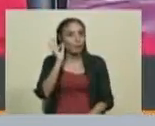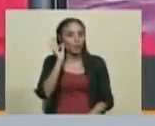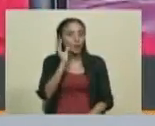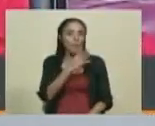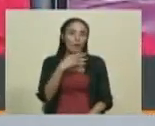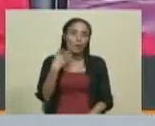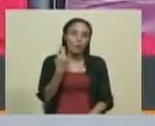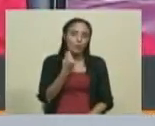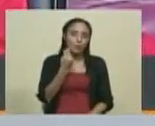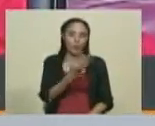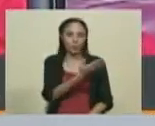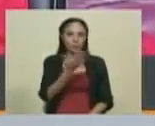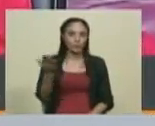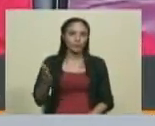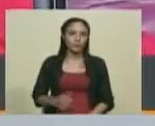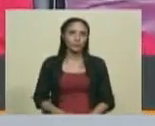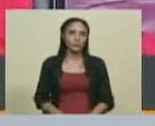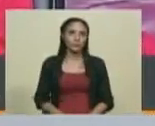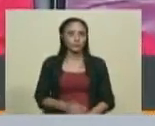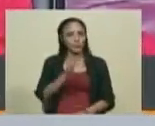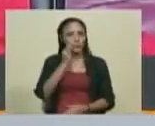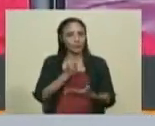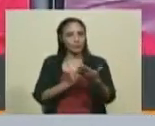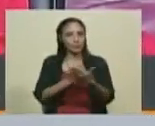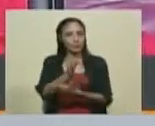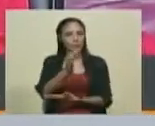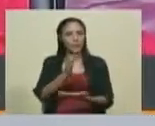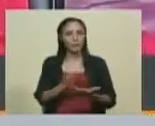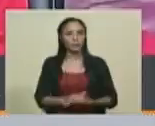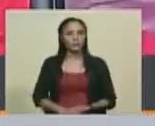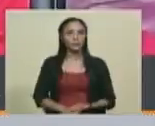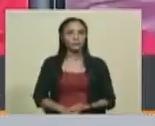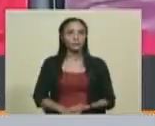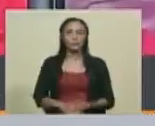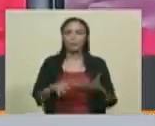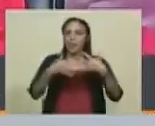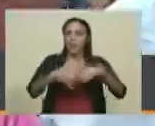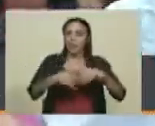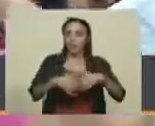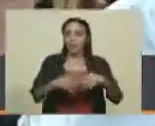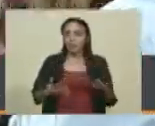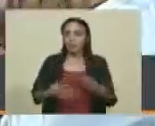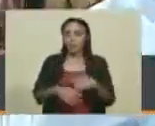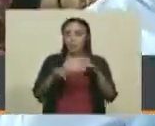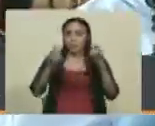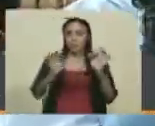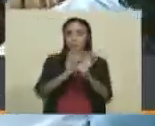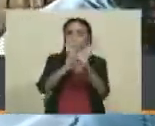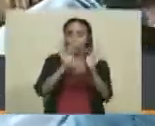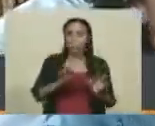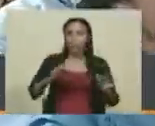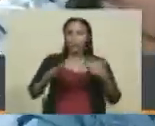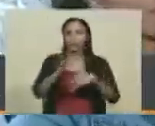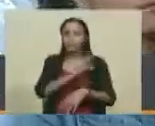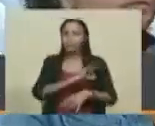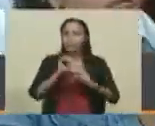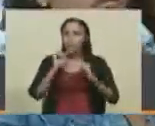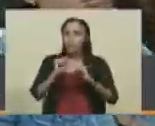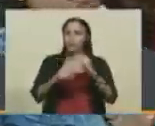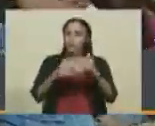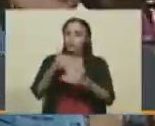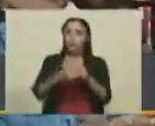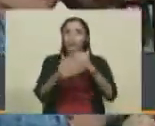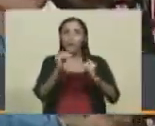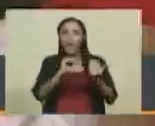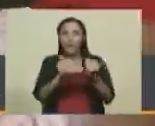juventud, para sacar adelante a la PDVSA, a la nueva PDVSA, a la PDVSA socialista, la PDVSA de la